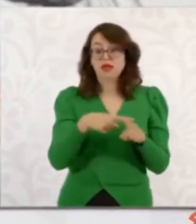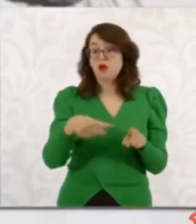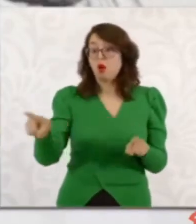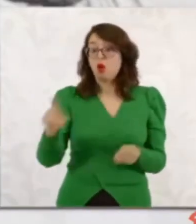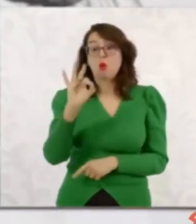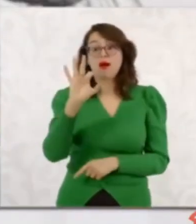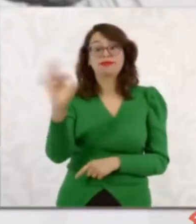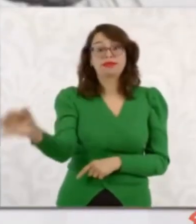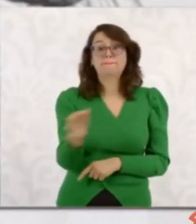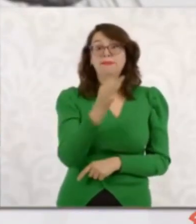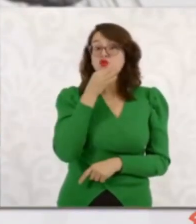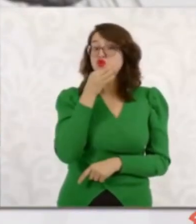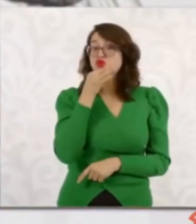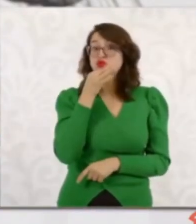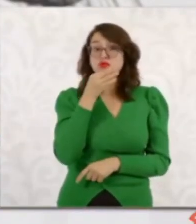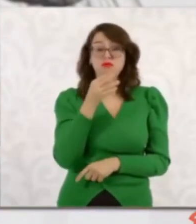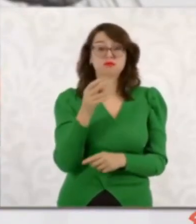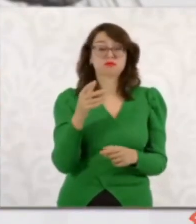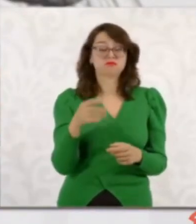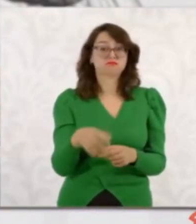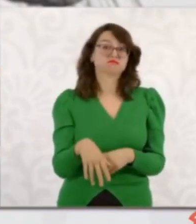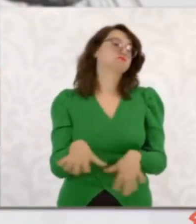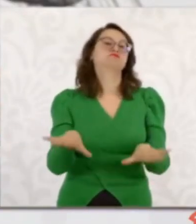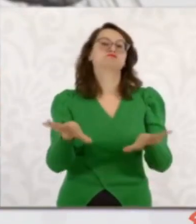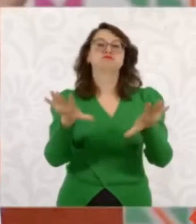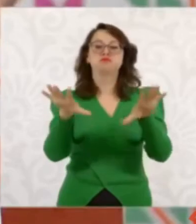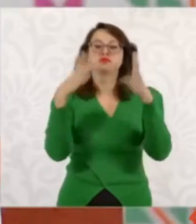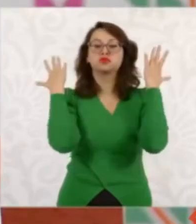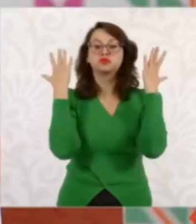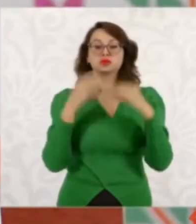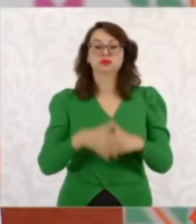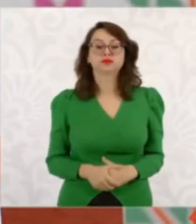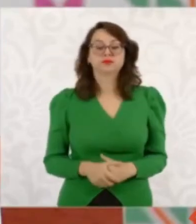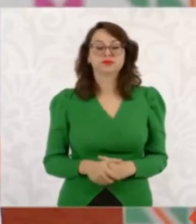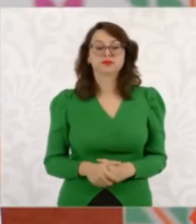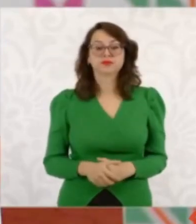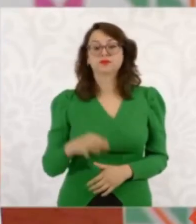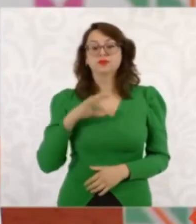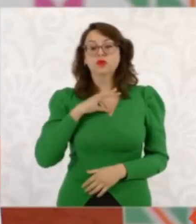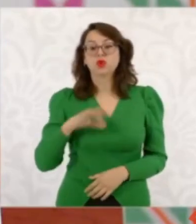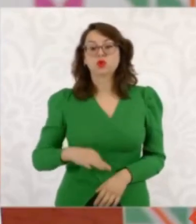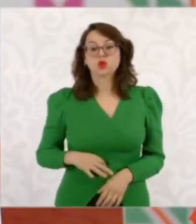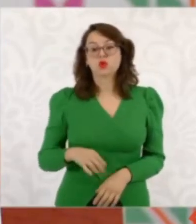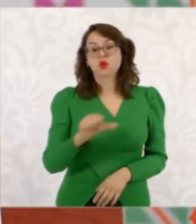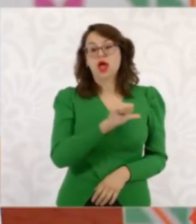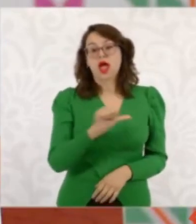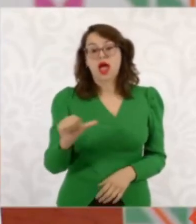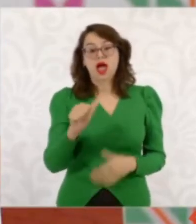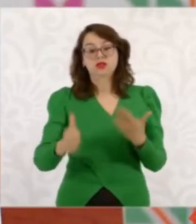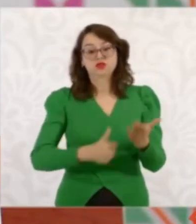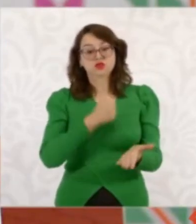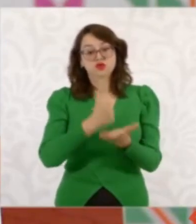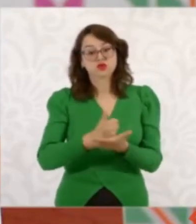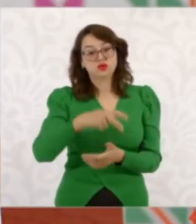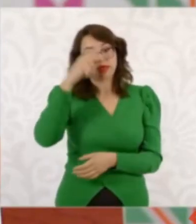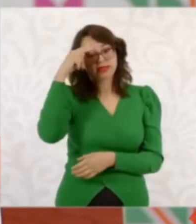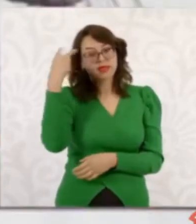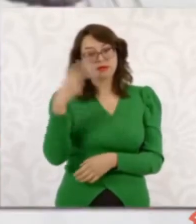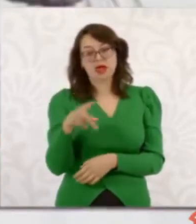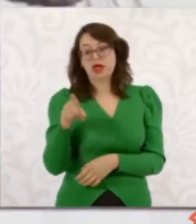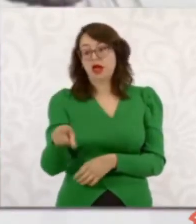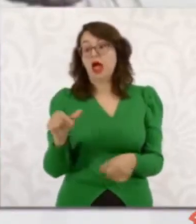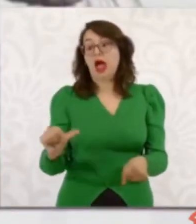en 40 minutos. Ahora el viaje de Toluca a la Ciudad de México por esa carretera, que además es cara